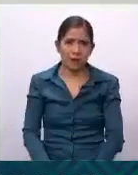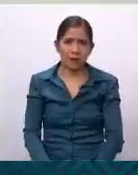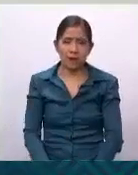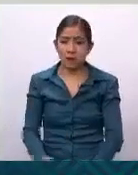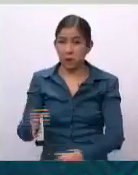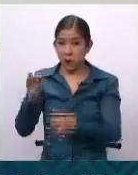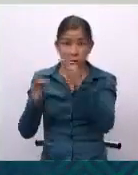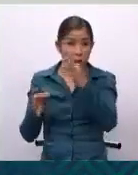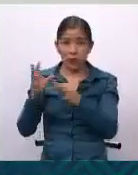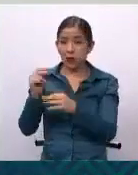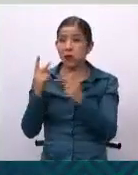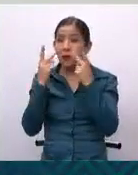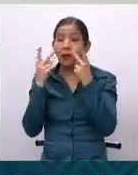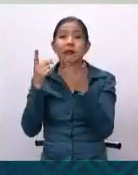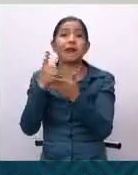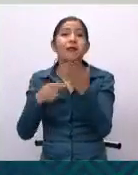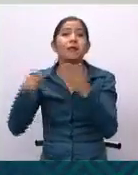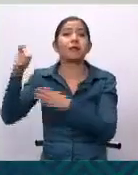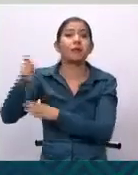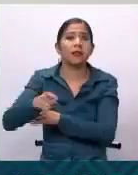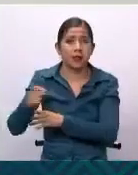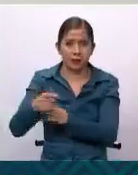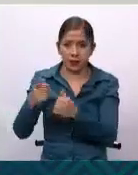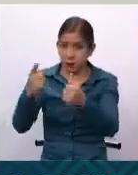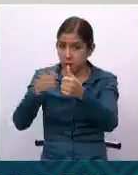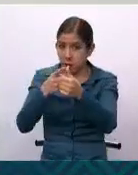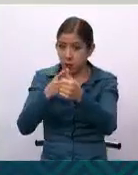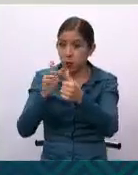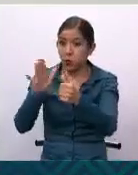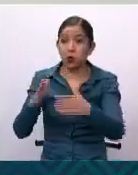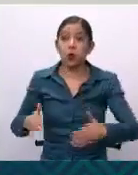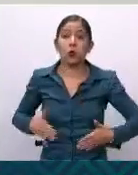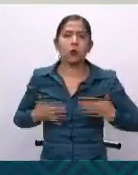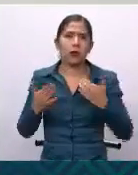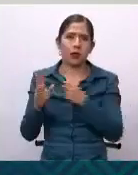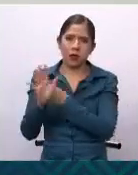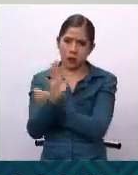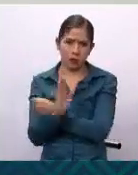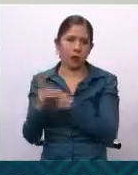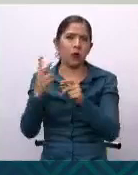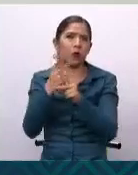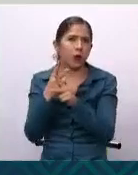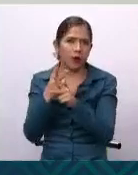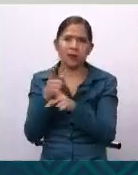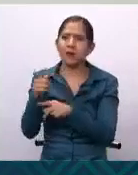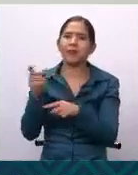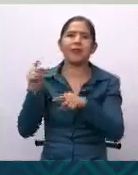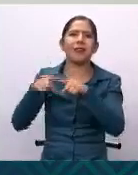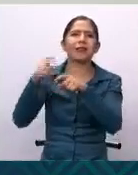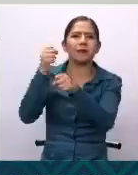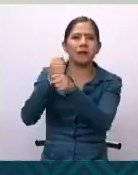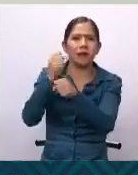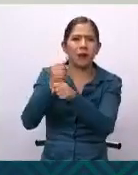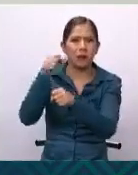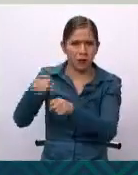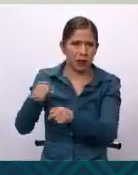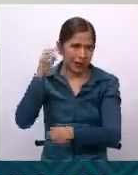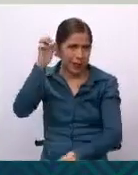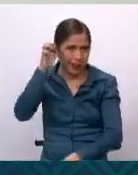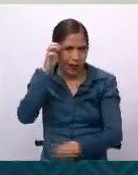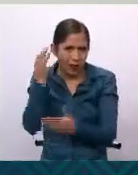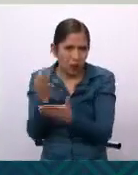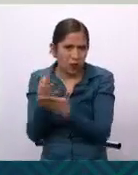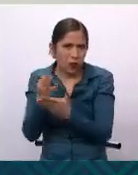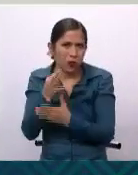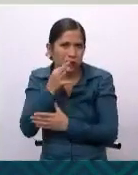medidas necesarias para preservar en primer lugar la vida y la salud de este exfuncionario de Estado. La situación que se